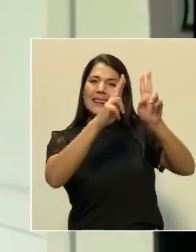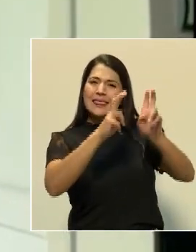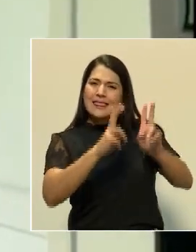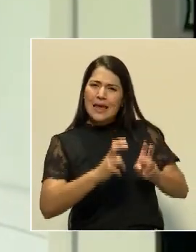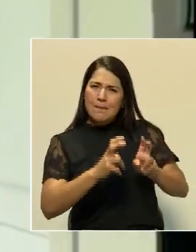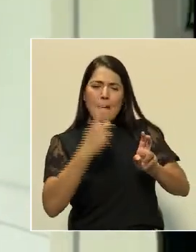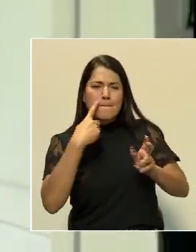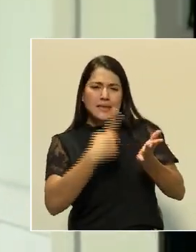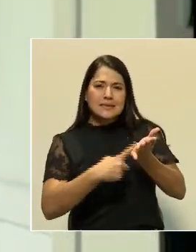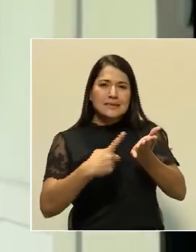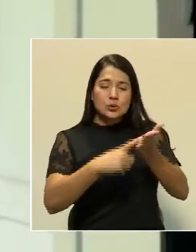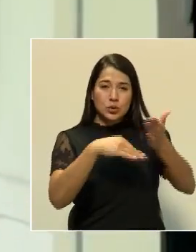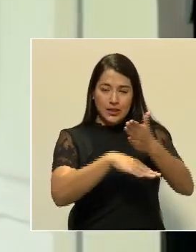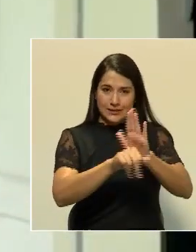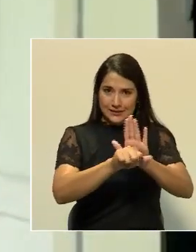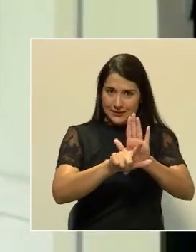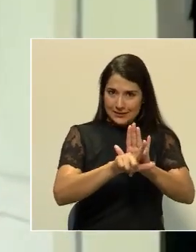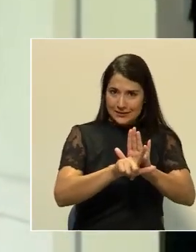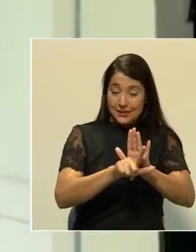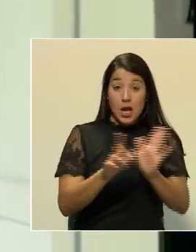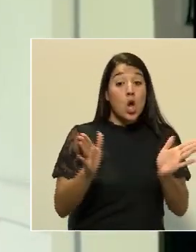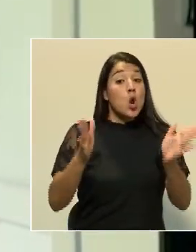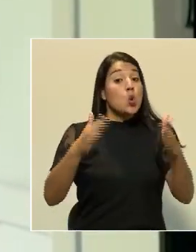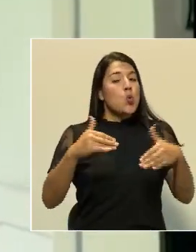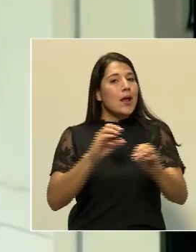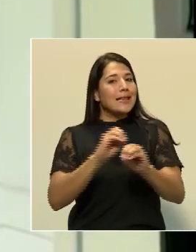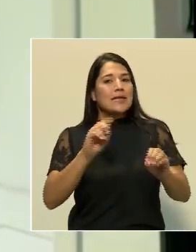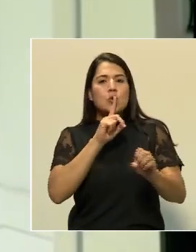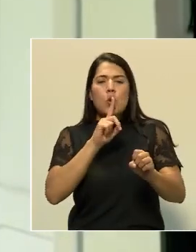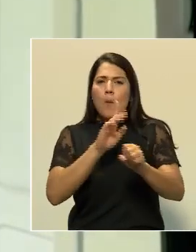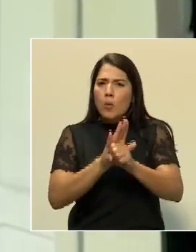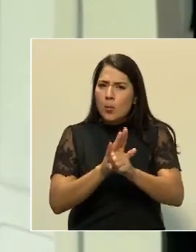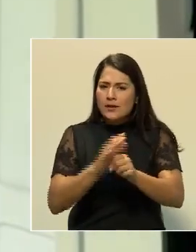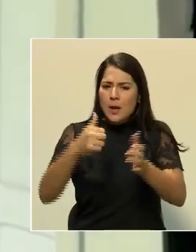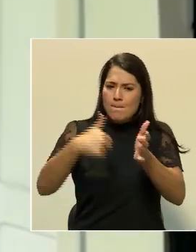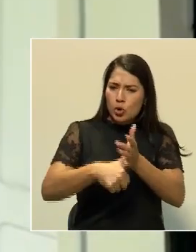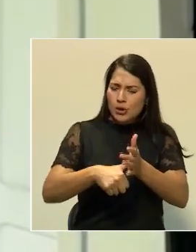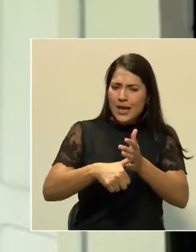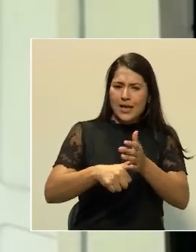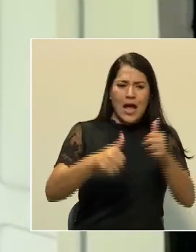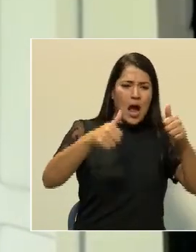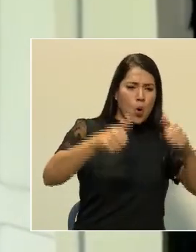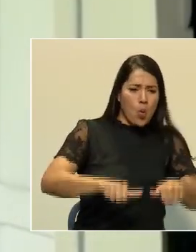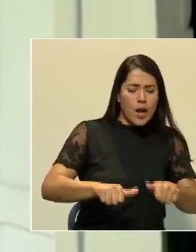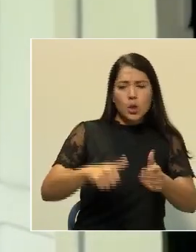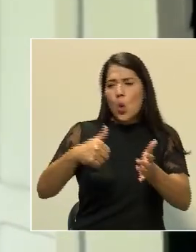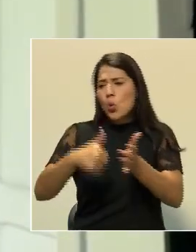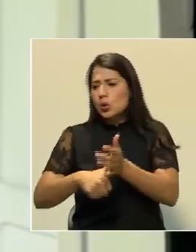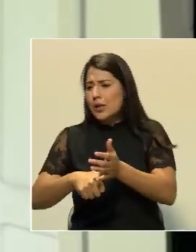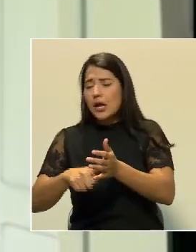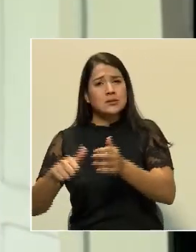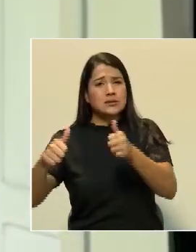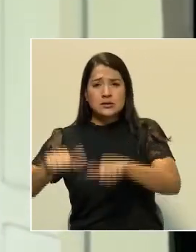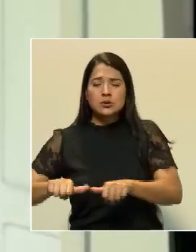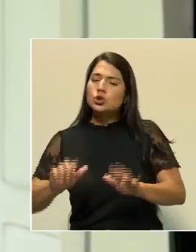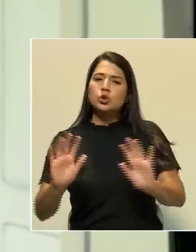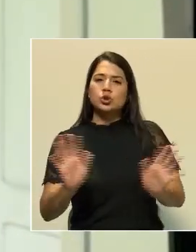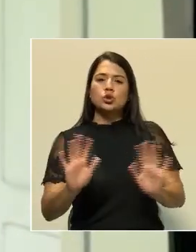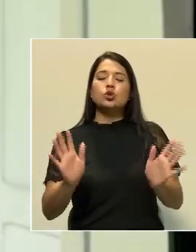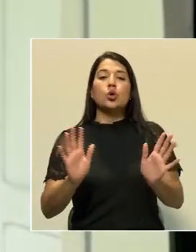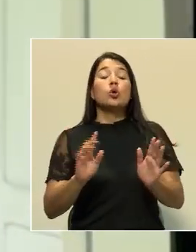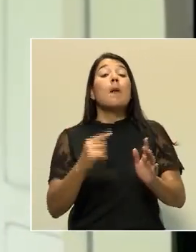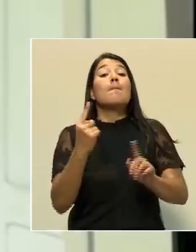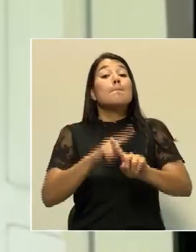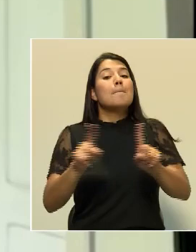y discutidos en plenario. No hay ningún compromiso de votar a favor o en contra los mismos, pero sí hay un consenso de esta